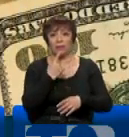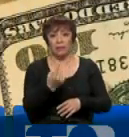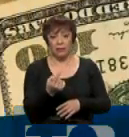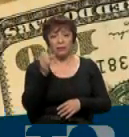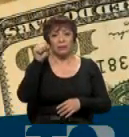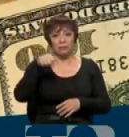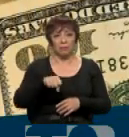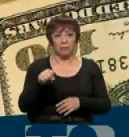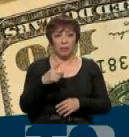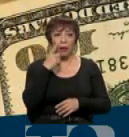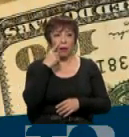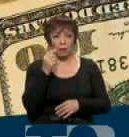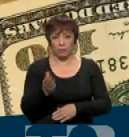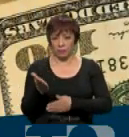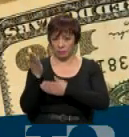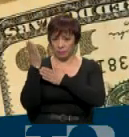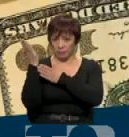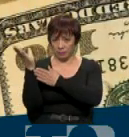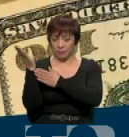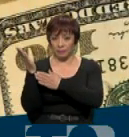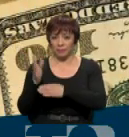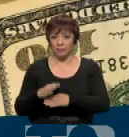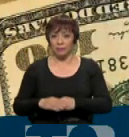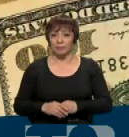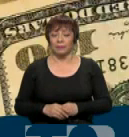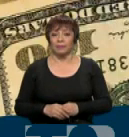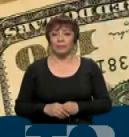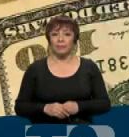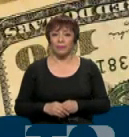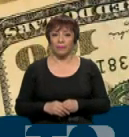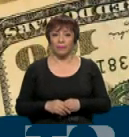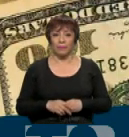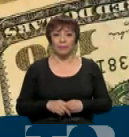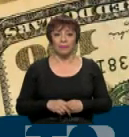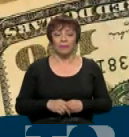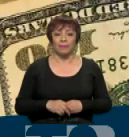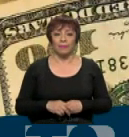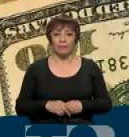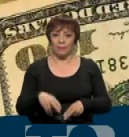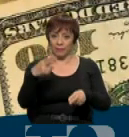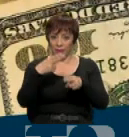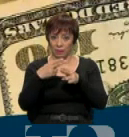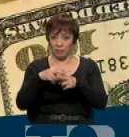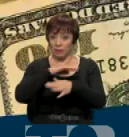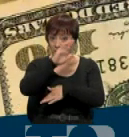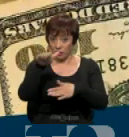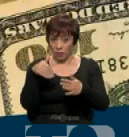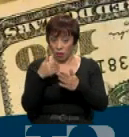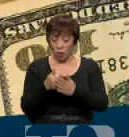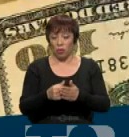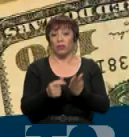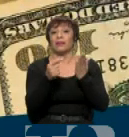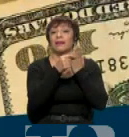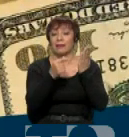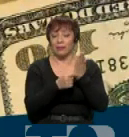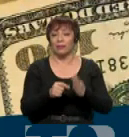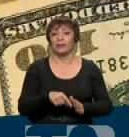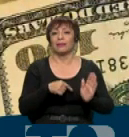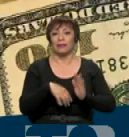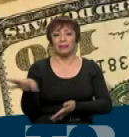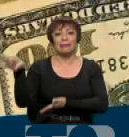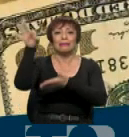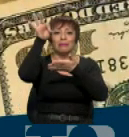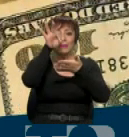a luis zúñiga burneo álvaro pulido vargas a mirna zarta juppé y luis sánchez llanes accionistas y representantes de la